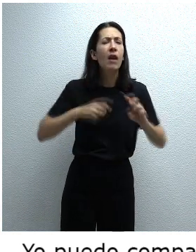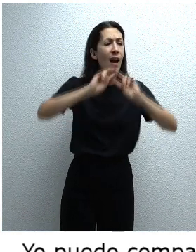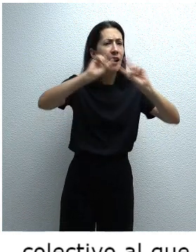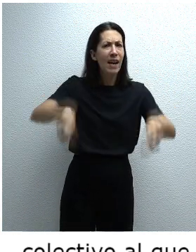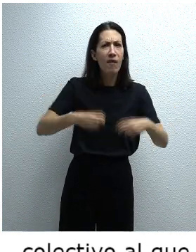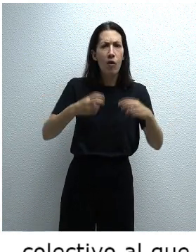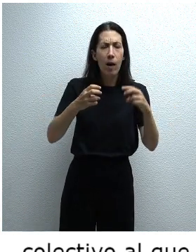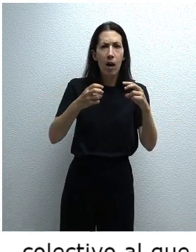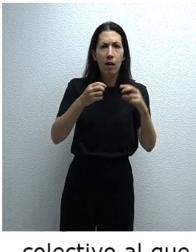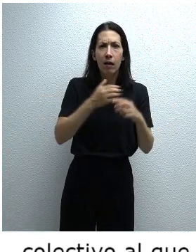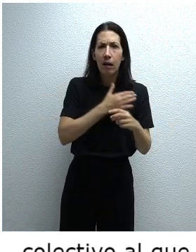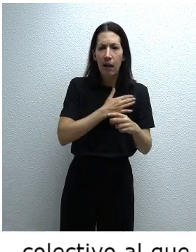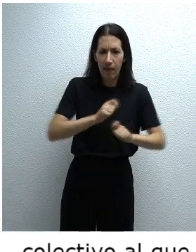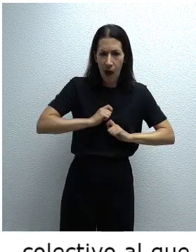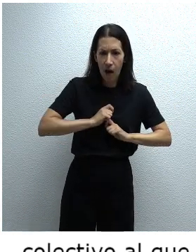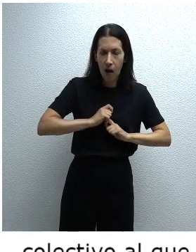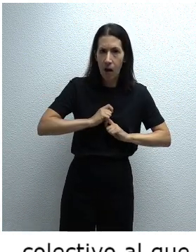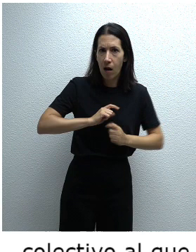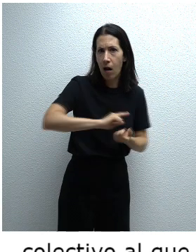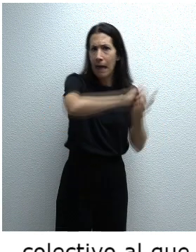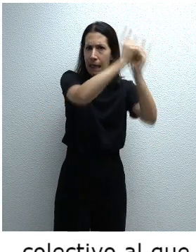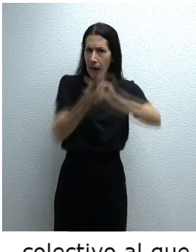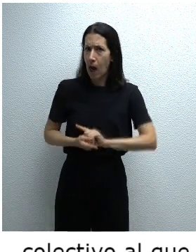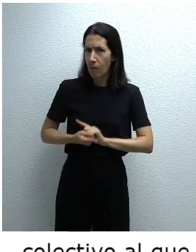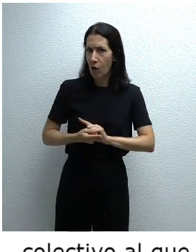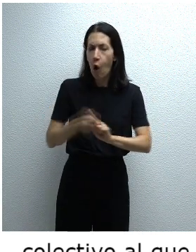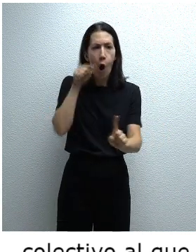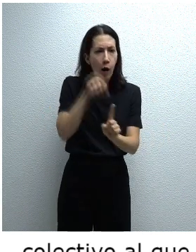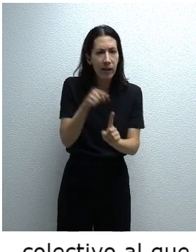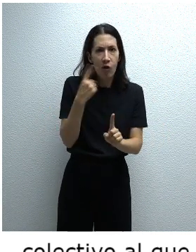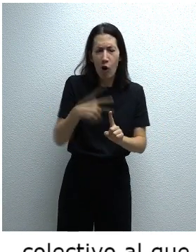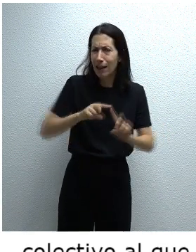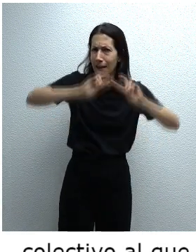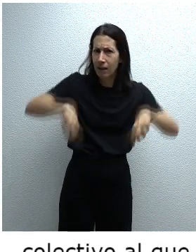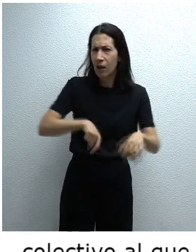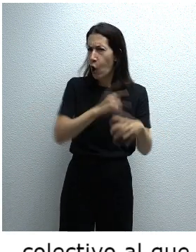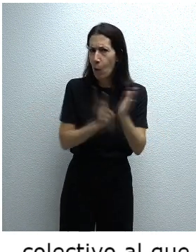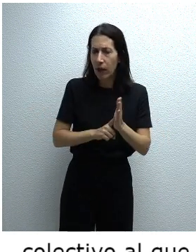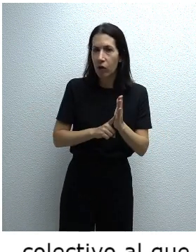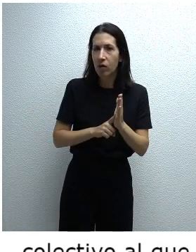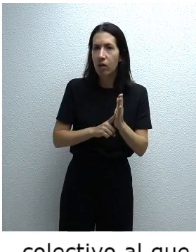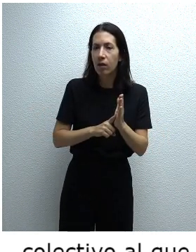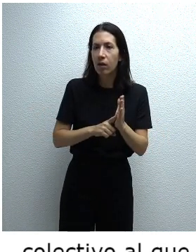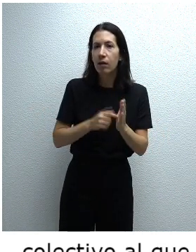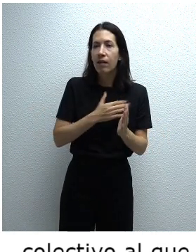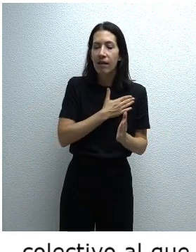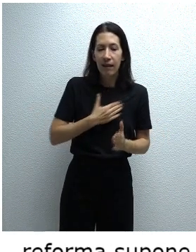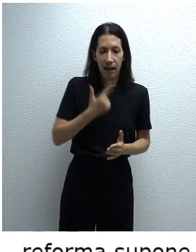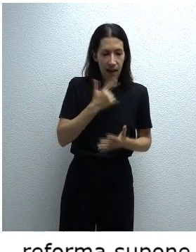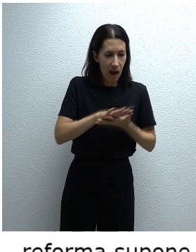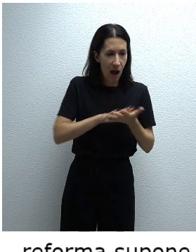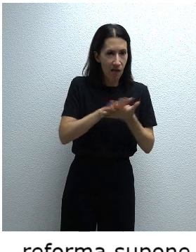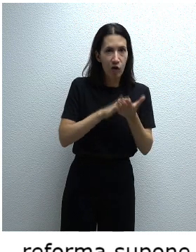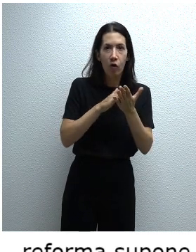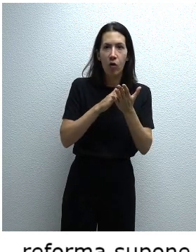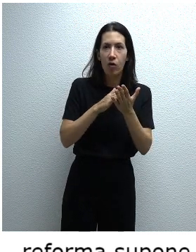un cambio sustancial, un cambio de paradigma sustancial. Es la expresión en el plano